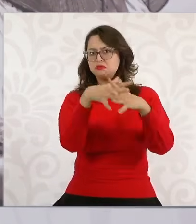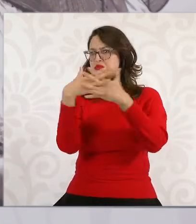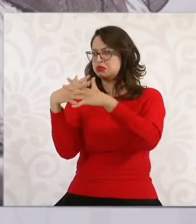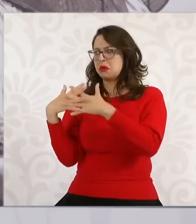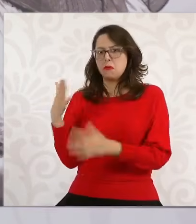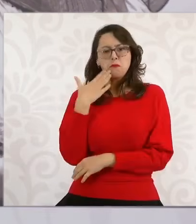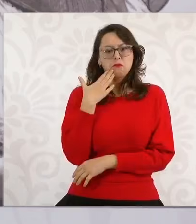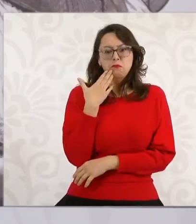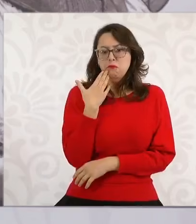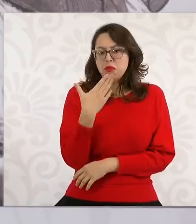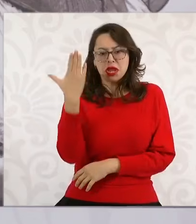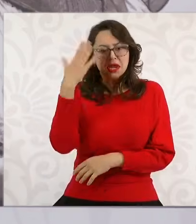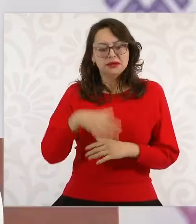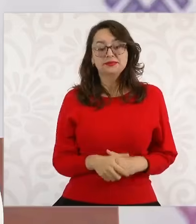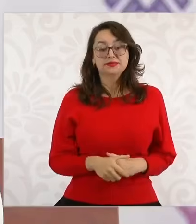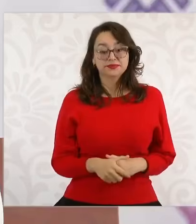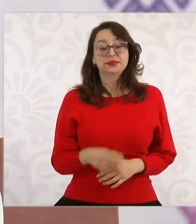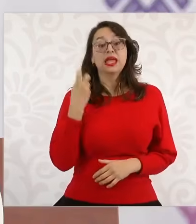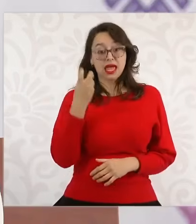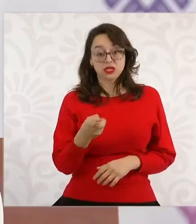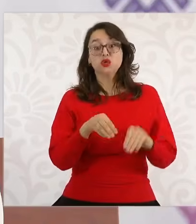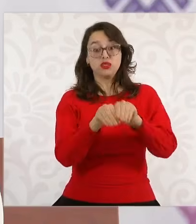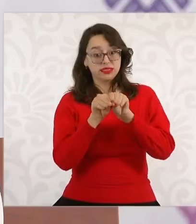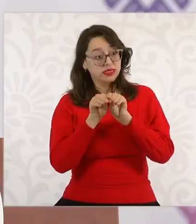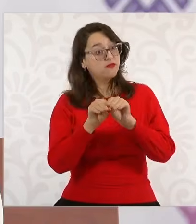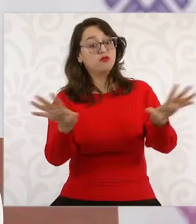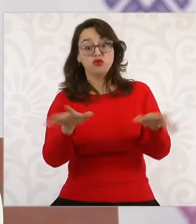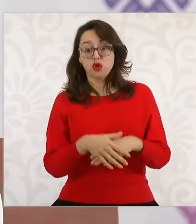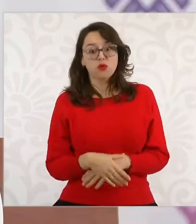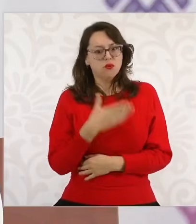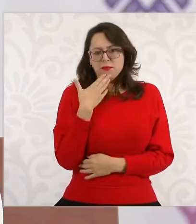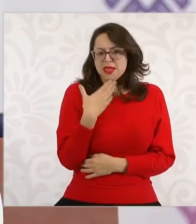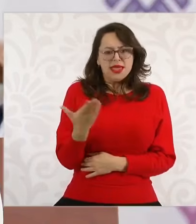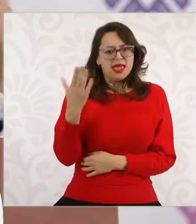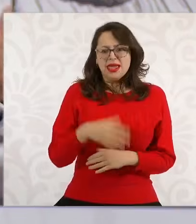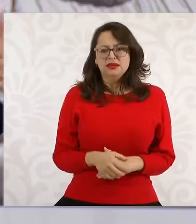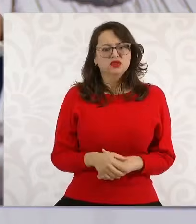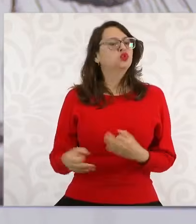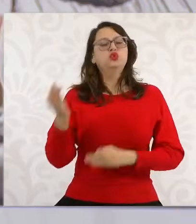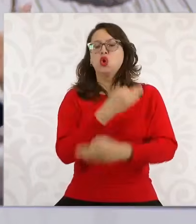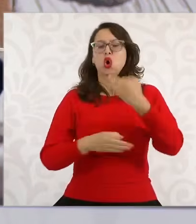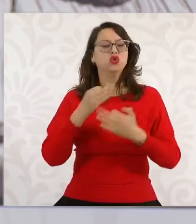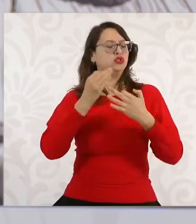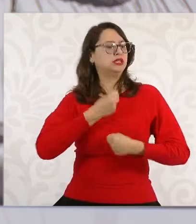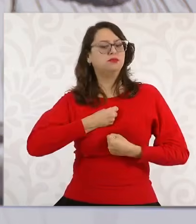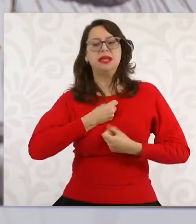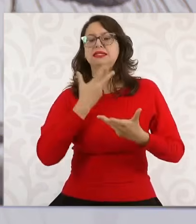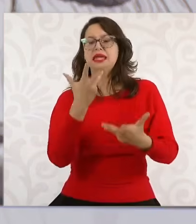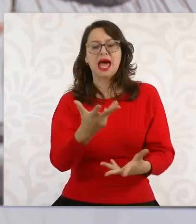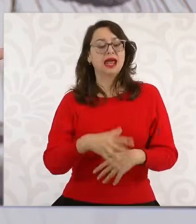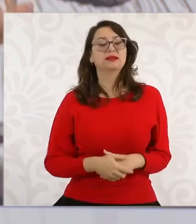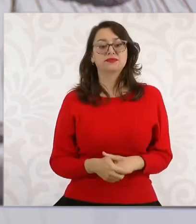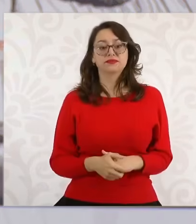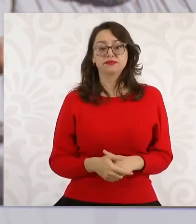Qué bueno que exista, qué bueno que se publicó este desplegado ayer, qué bueno que se manifiesten, que digan.